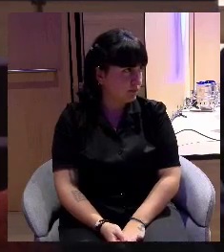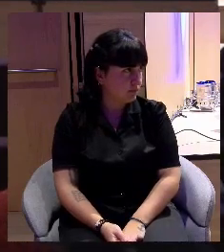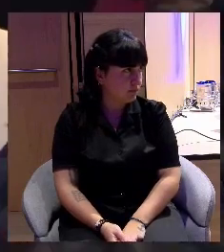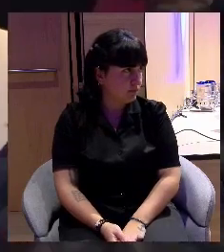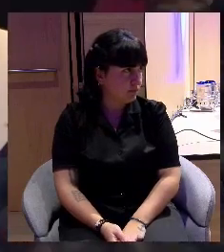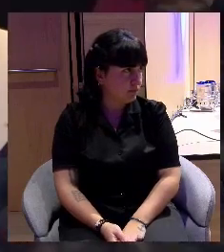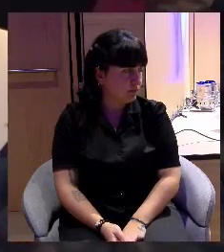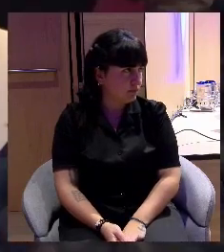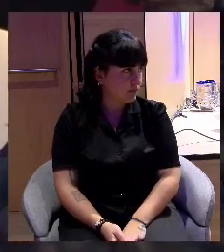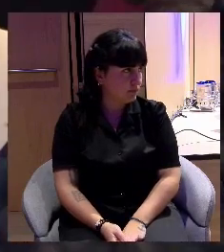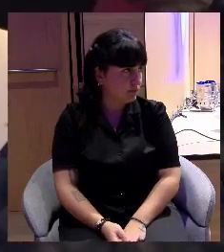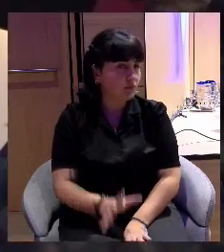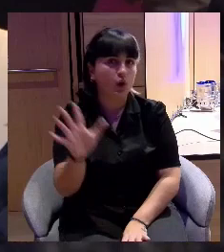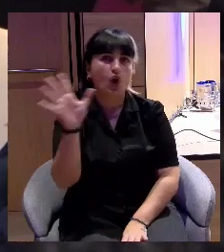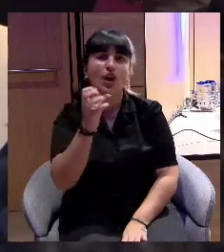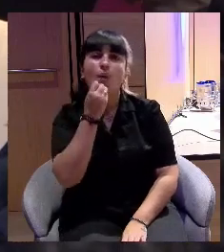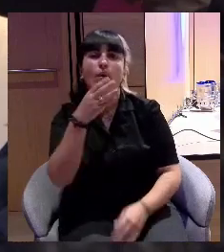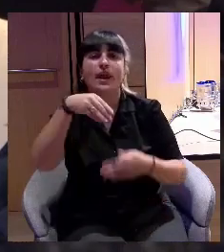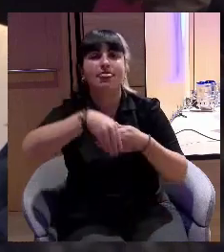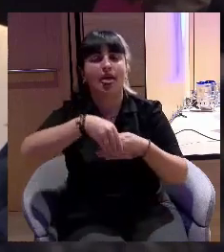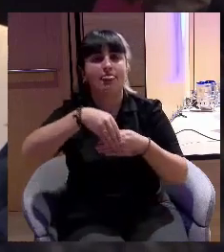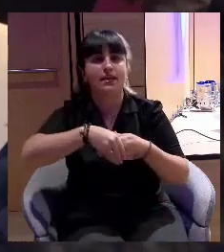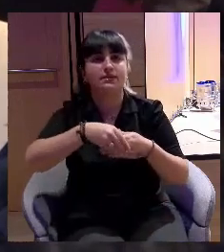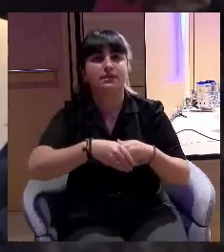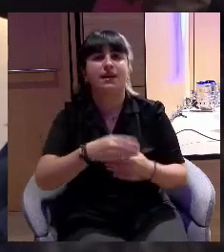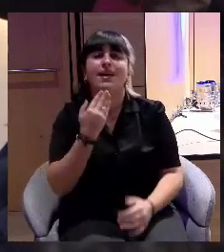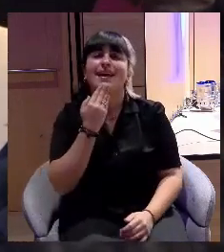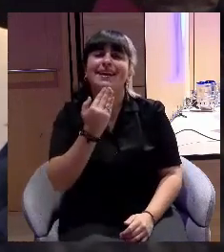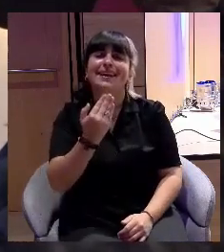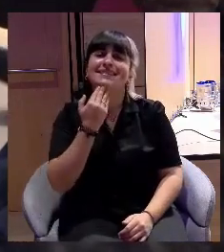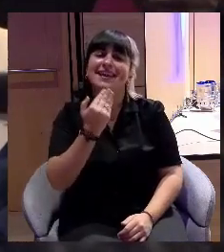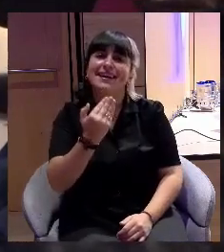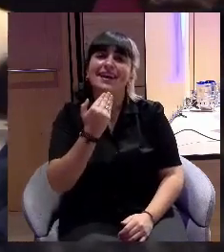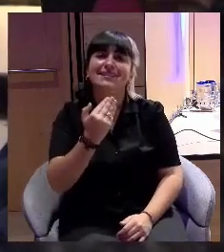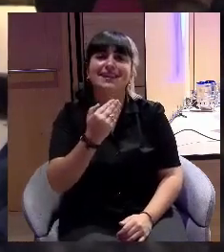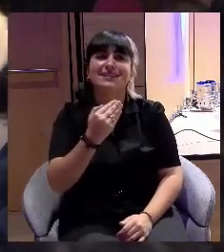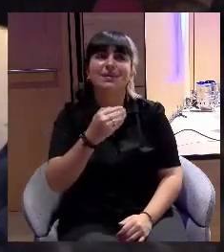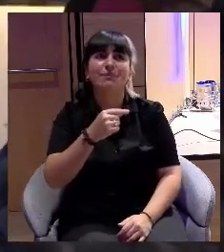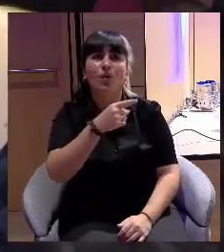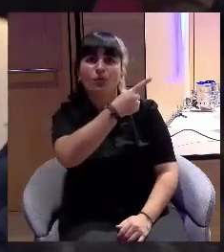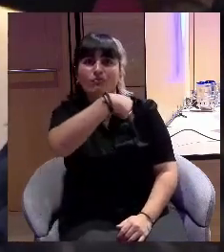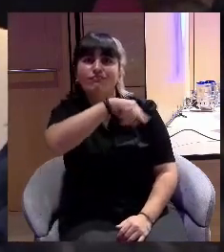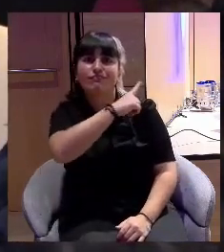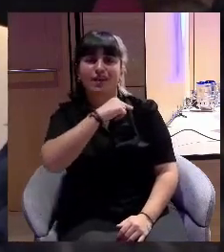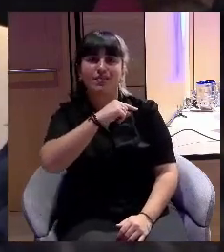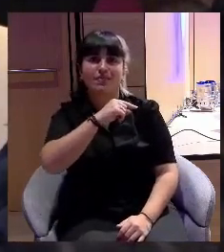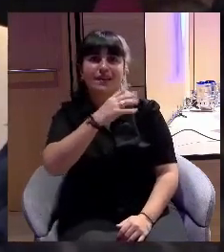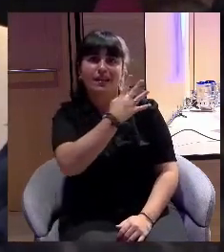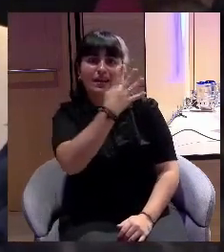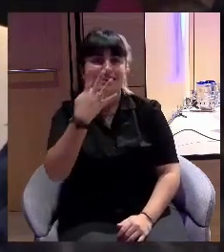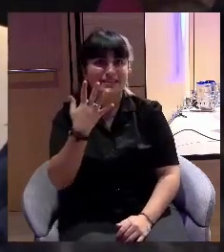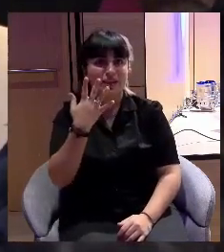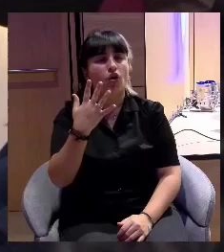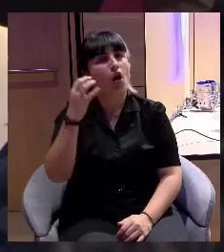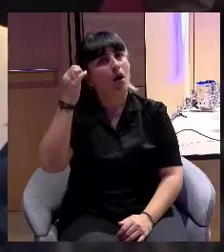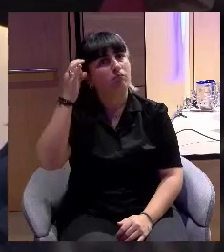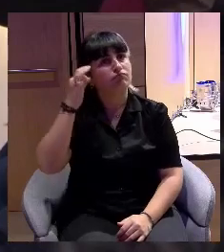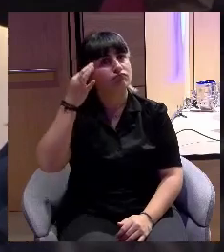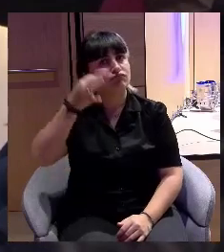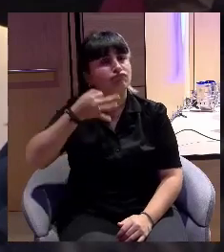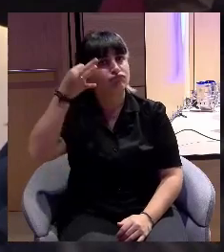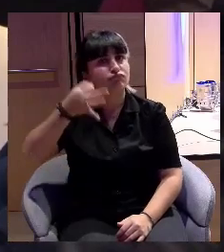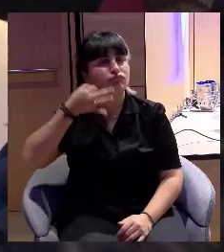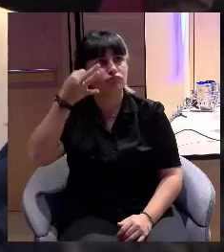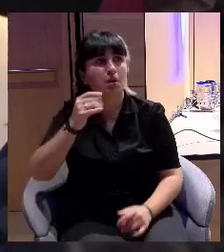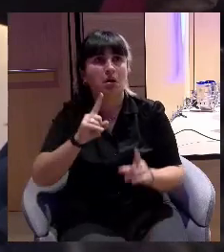Hola. Bueno, buenas tardes. Muchas gracias por las ponencias. Lastimosamente el tiempo es corto, me encantaría